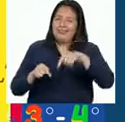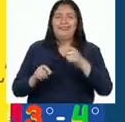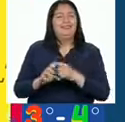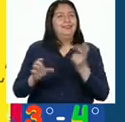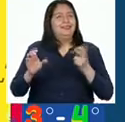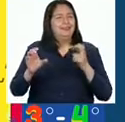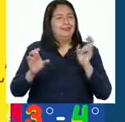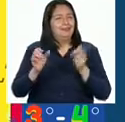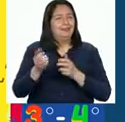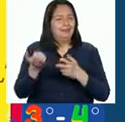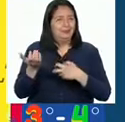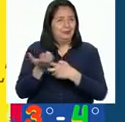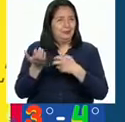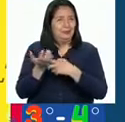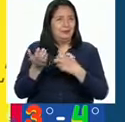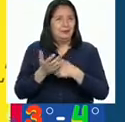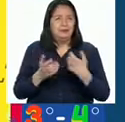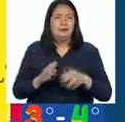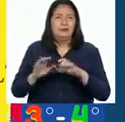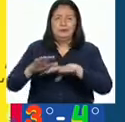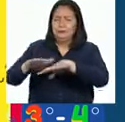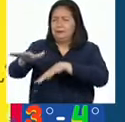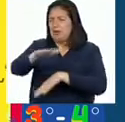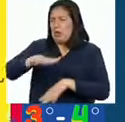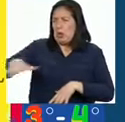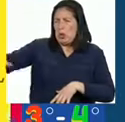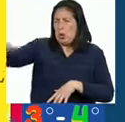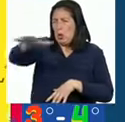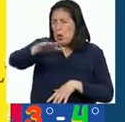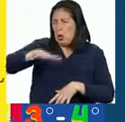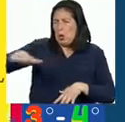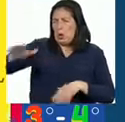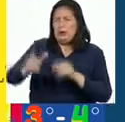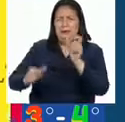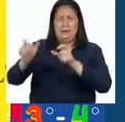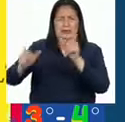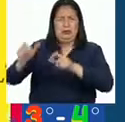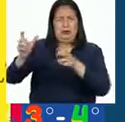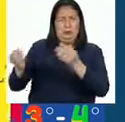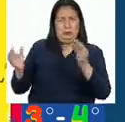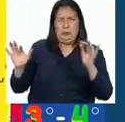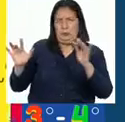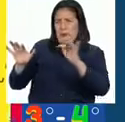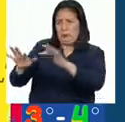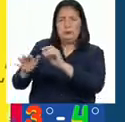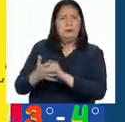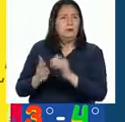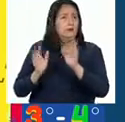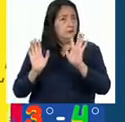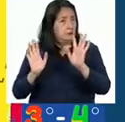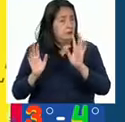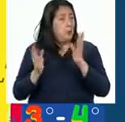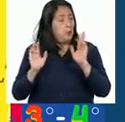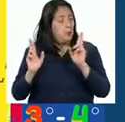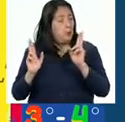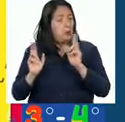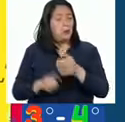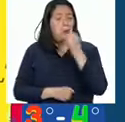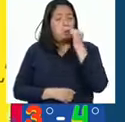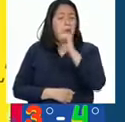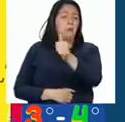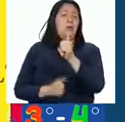es un pasaje al espacio total o espacio público. ¡Espero tengas un